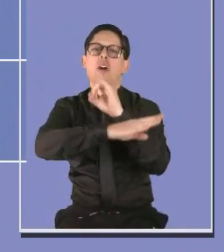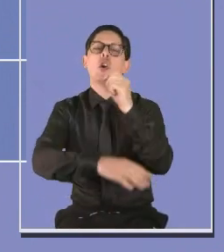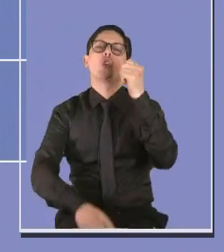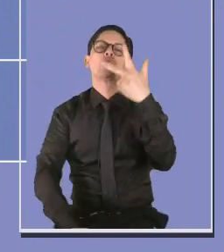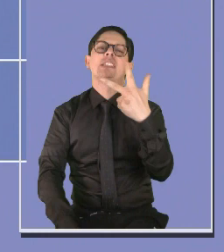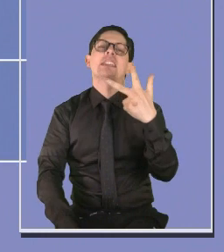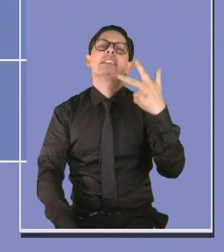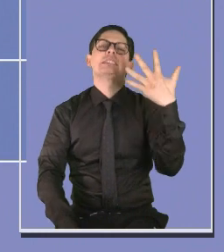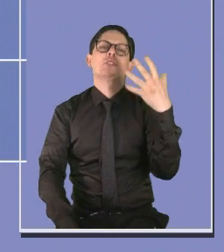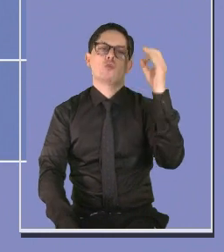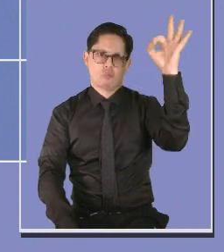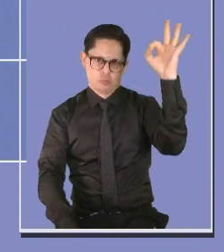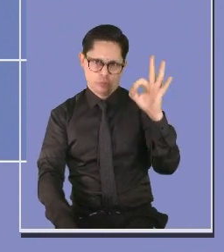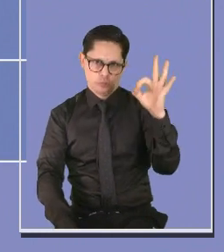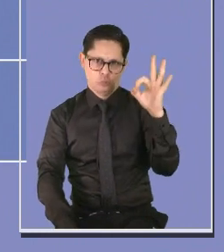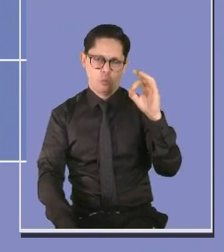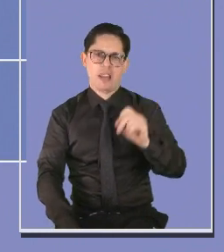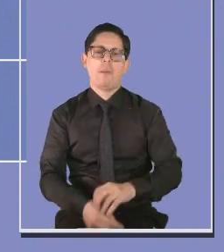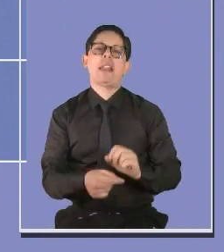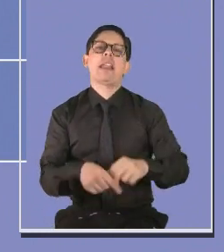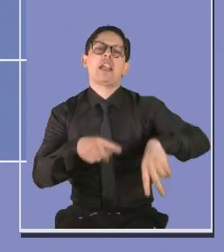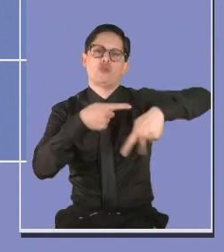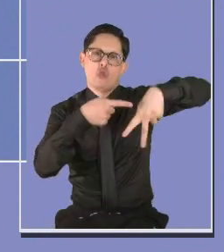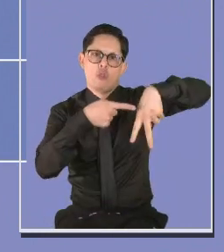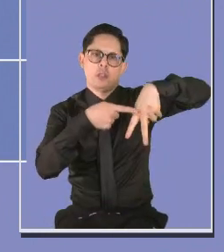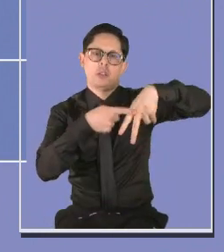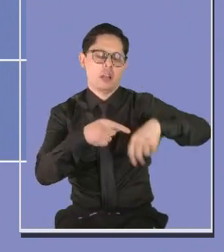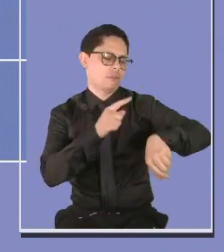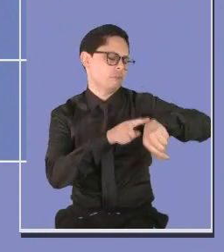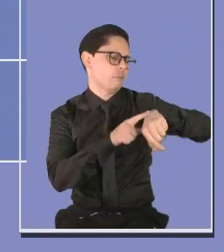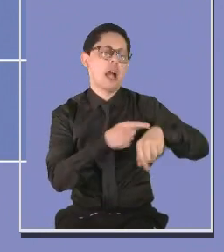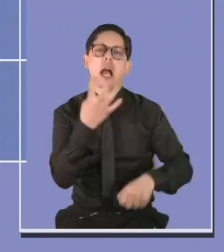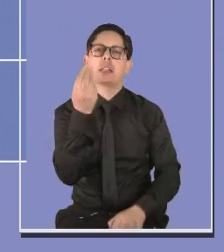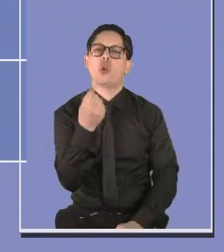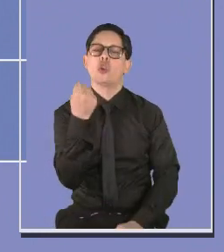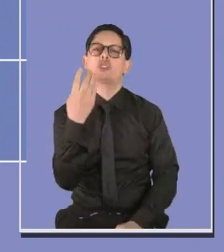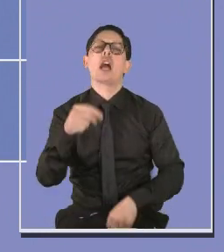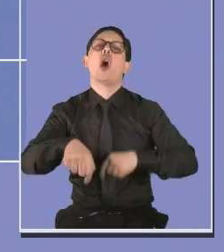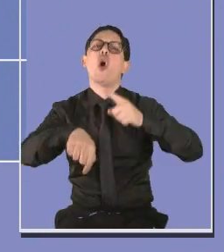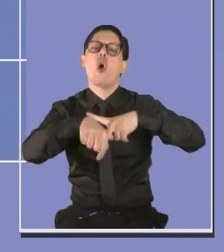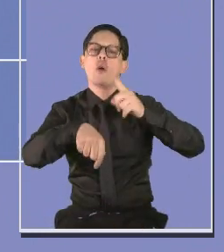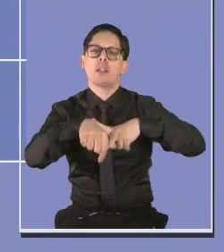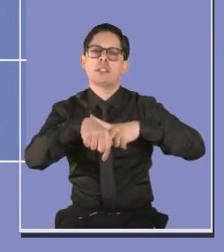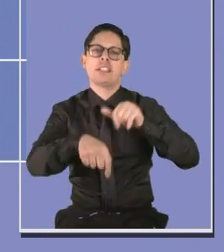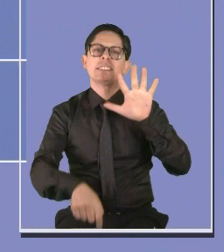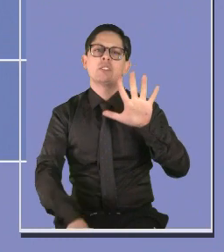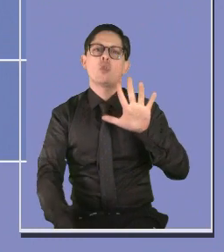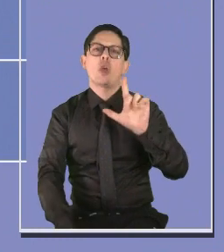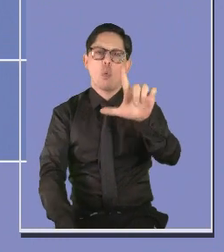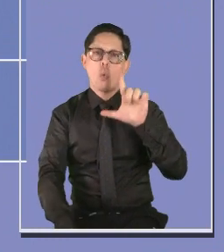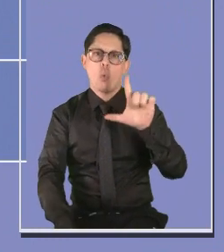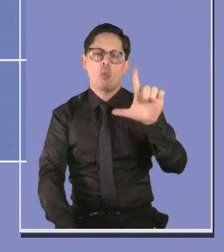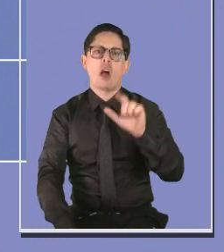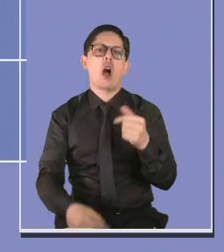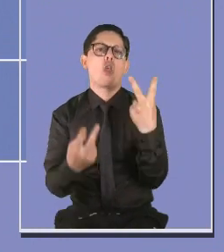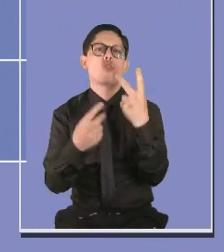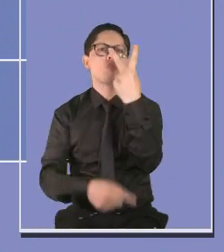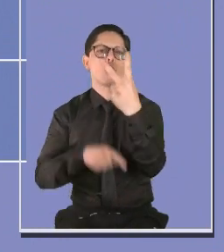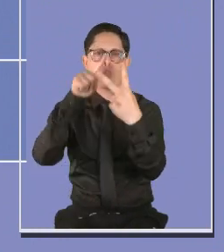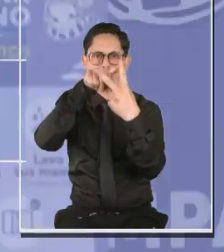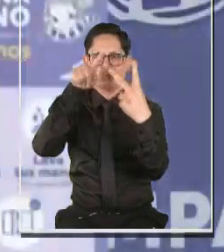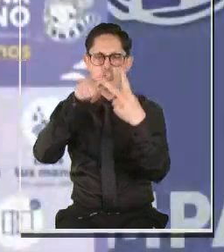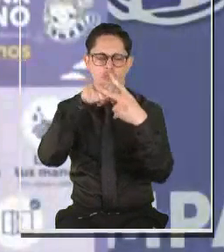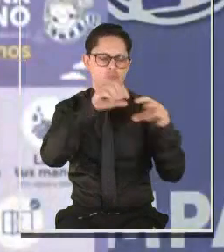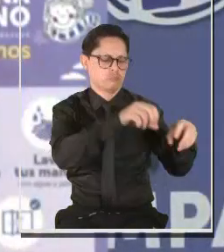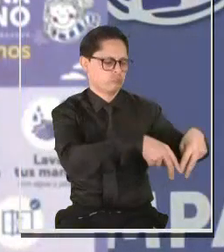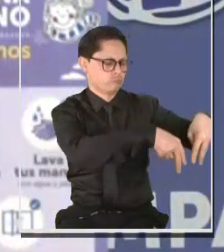el 85% de la región de ñuble hasta las 14 horas del día 5 de Julio se han realizado dos traslados